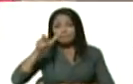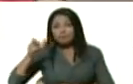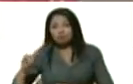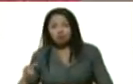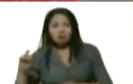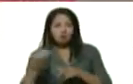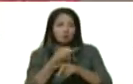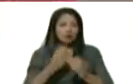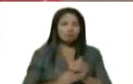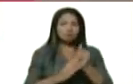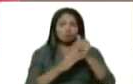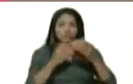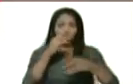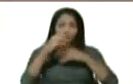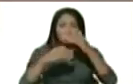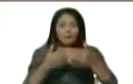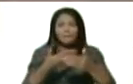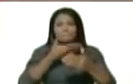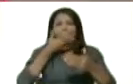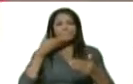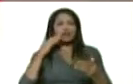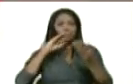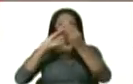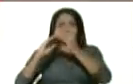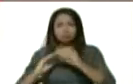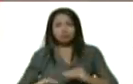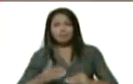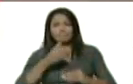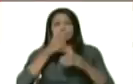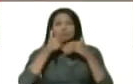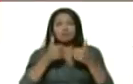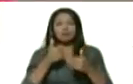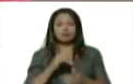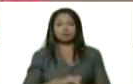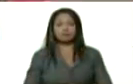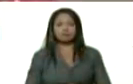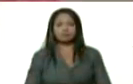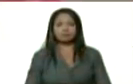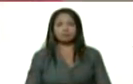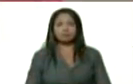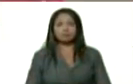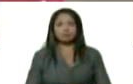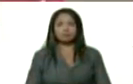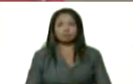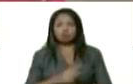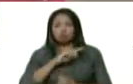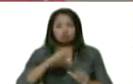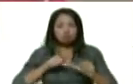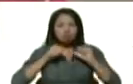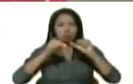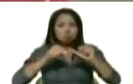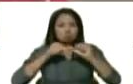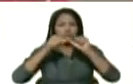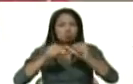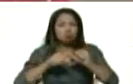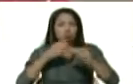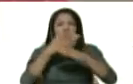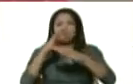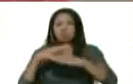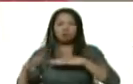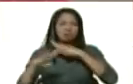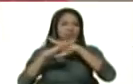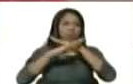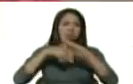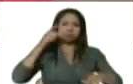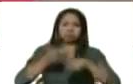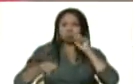gobernar, y gobernar cada vez mejor, gobernar bien, nadar contra la corriente del bloqueo, de las amenazas,